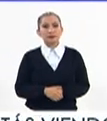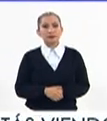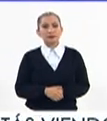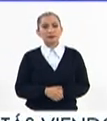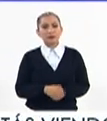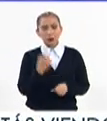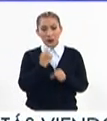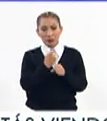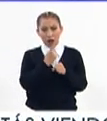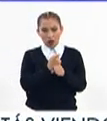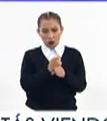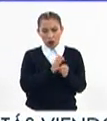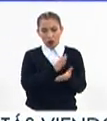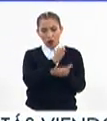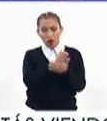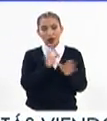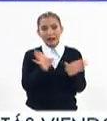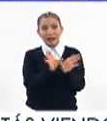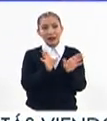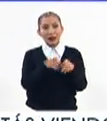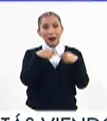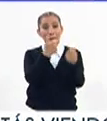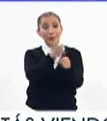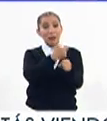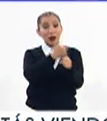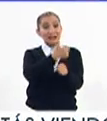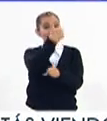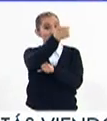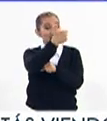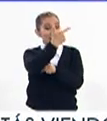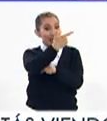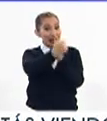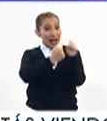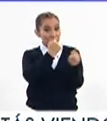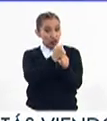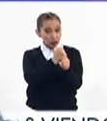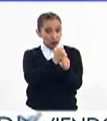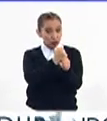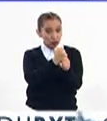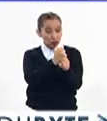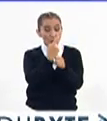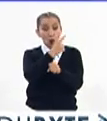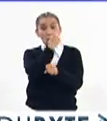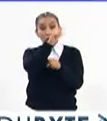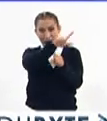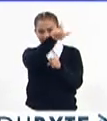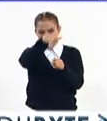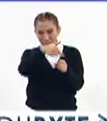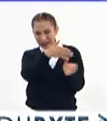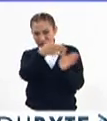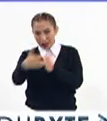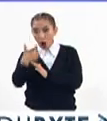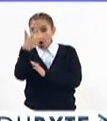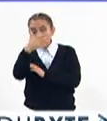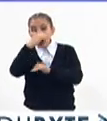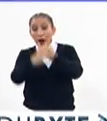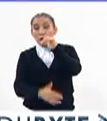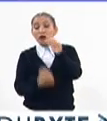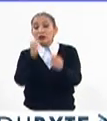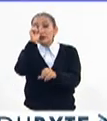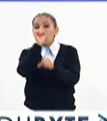A primero de primaria. Bueno, ella recibió su certificado de primaria a los 7. Un año después terminó